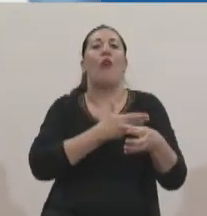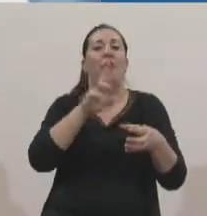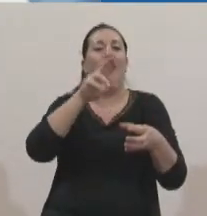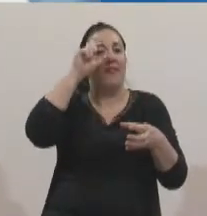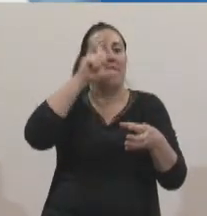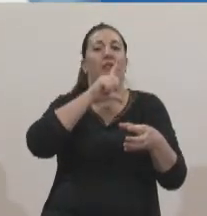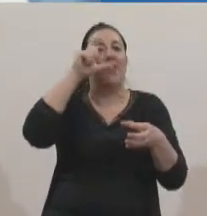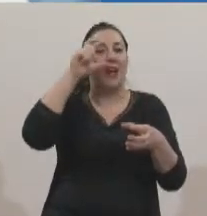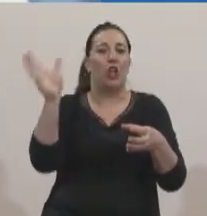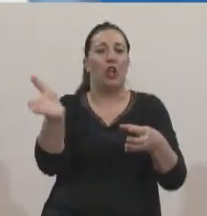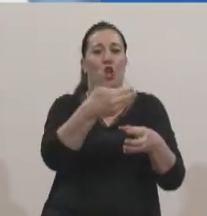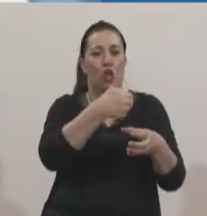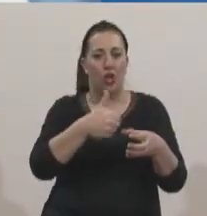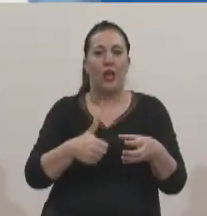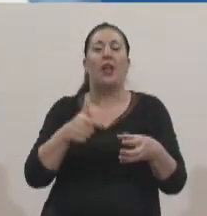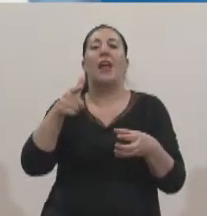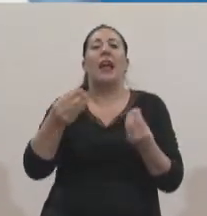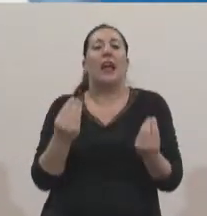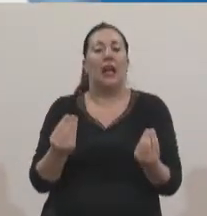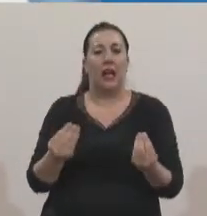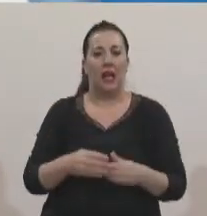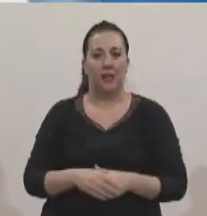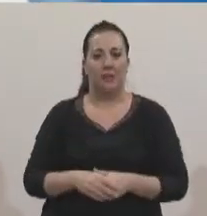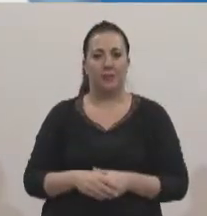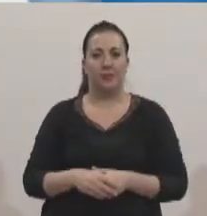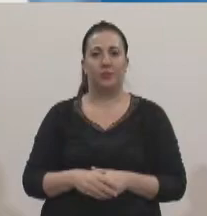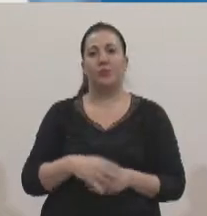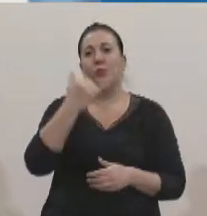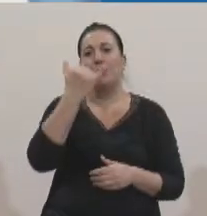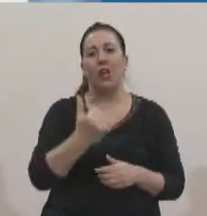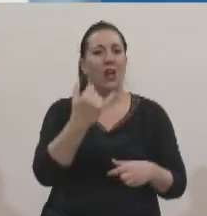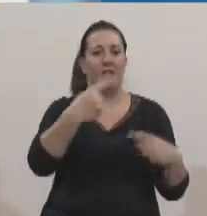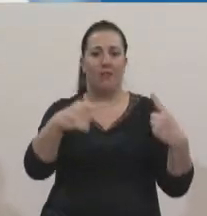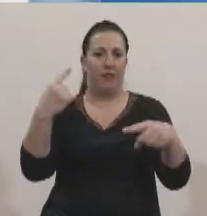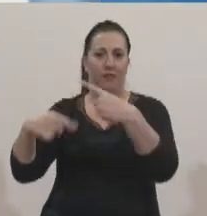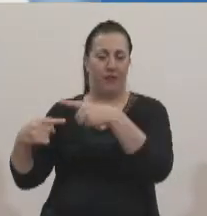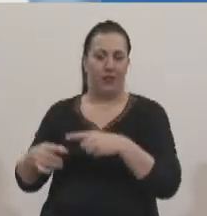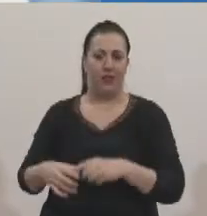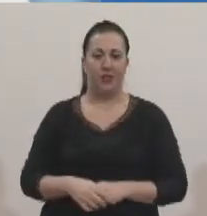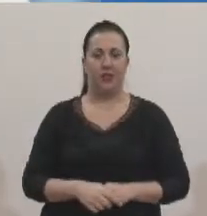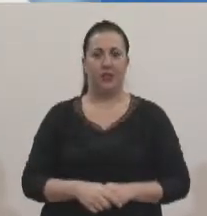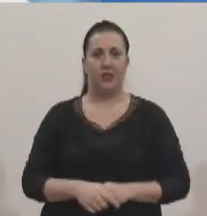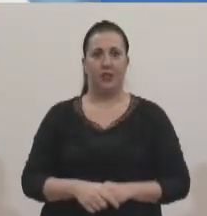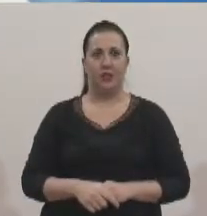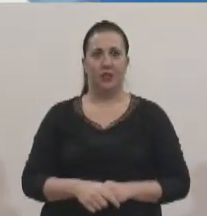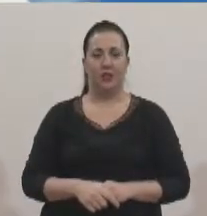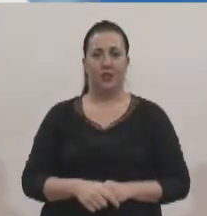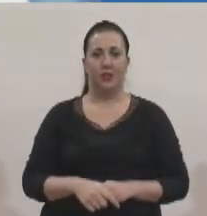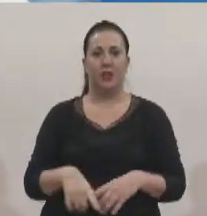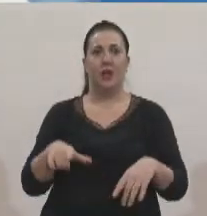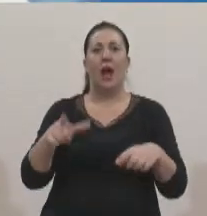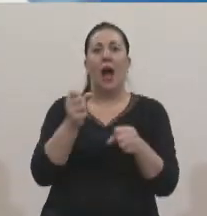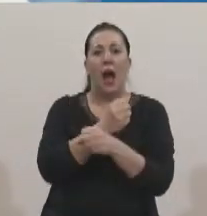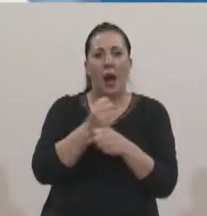se fundamentaba en que la introducción de variantes generaría retraso en la promulgación de la